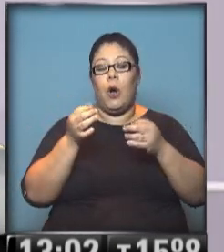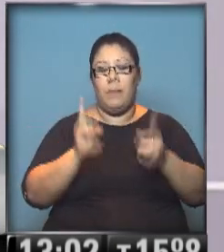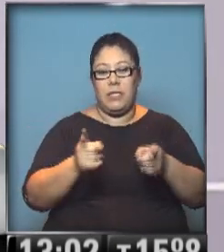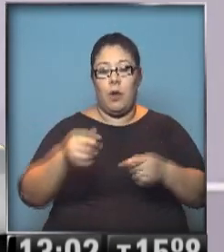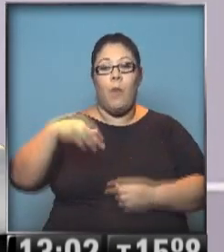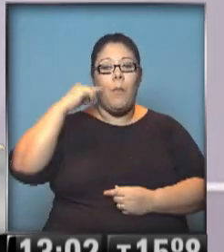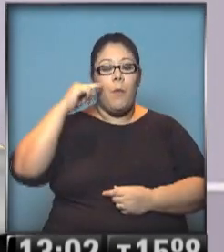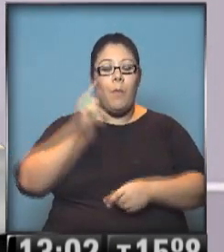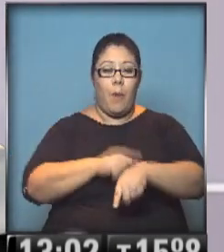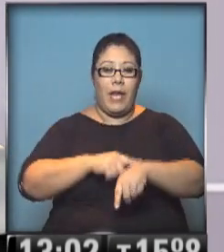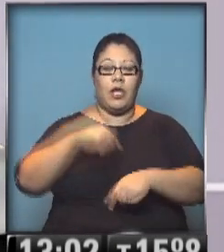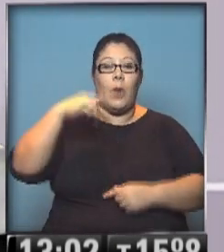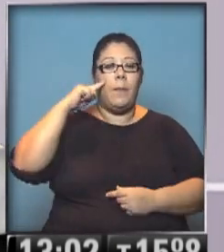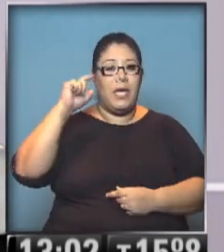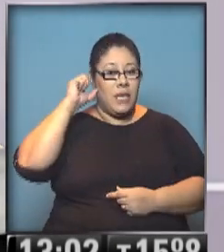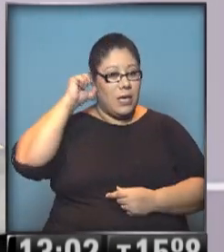observar.